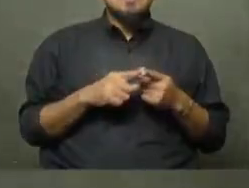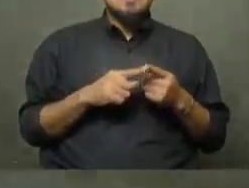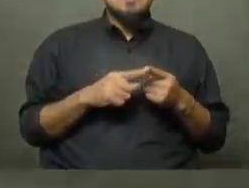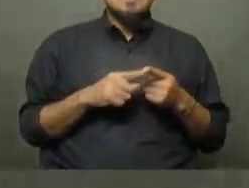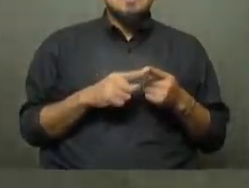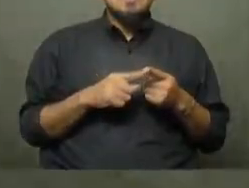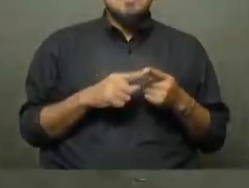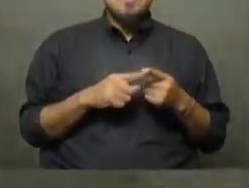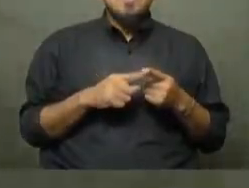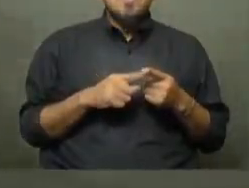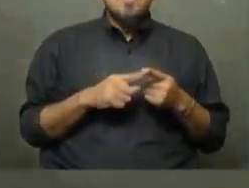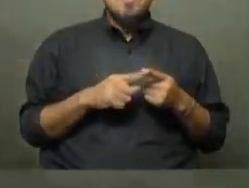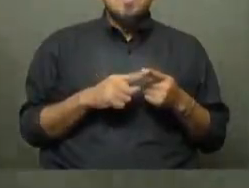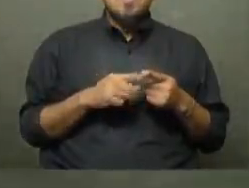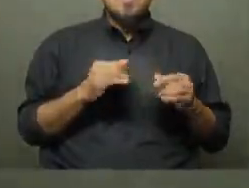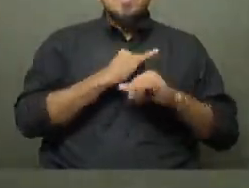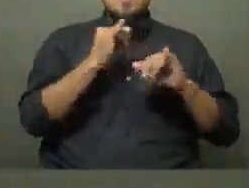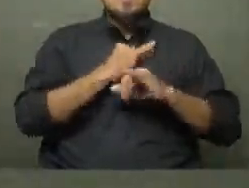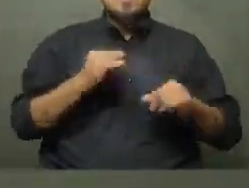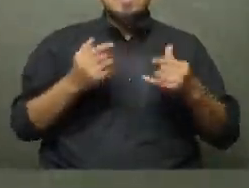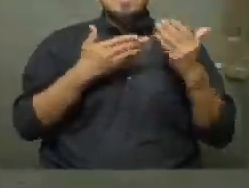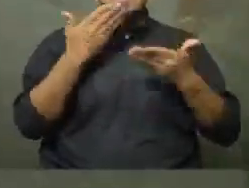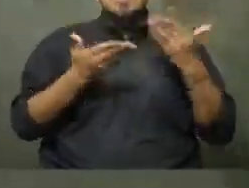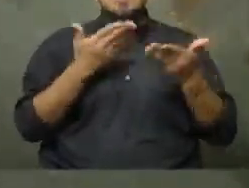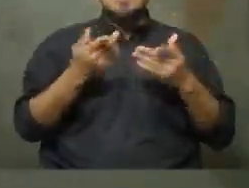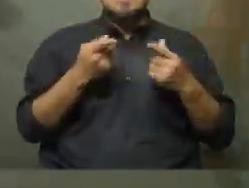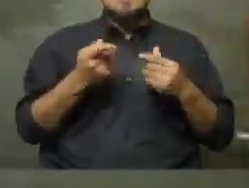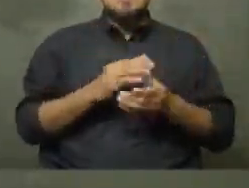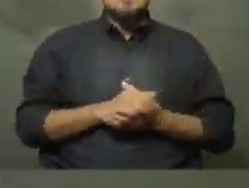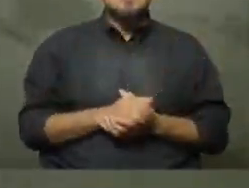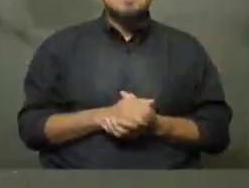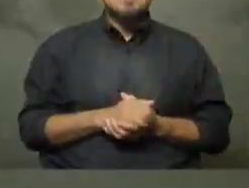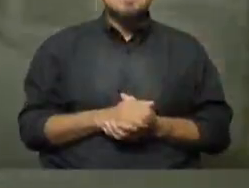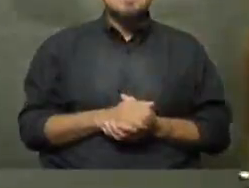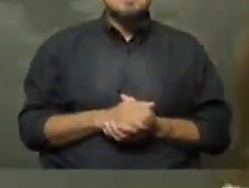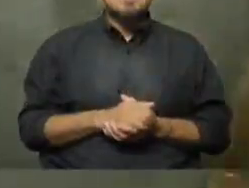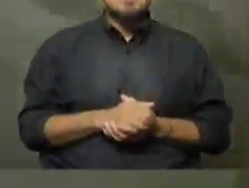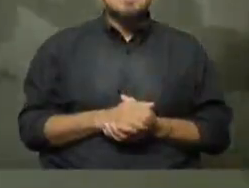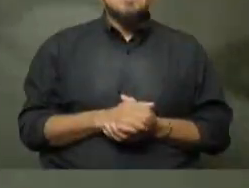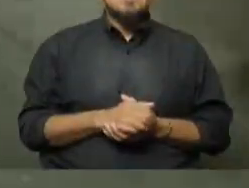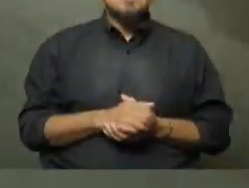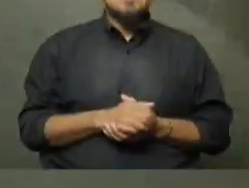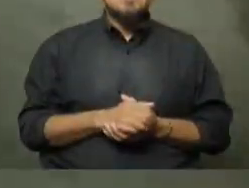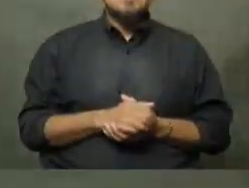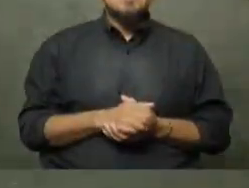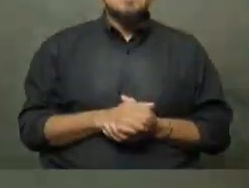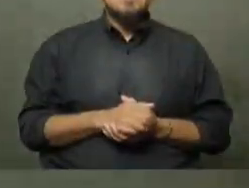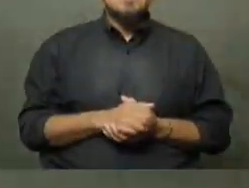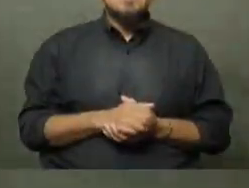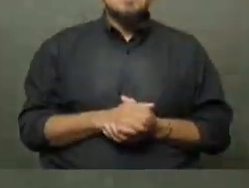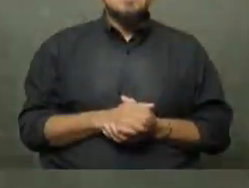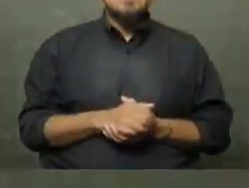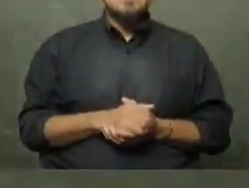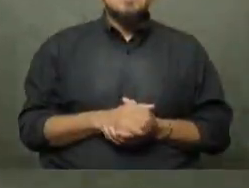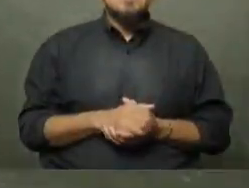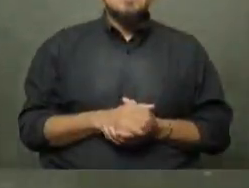vos. ¡Feliz carnaval! Te vemos todos los días. Qué lindo, qué lindo. Bueno, feliz carnaval. Muy lindo, feliz con la intendencia